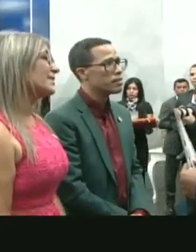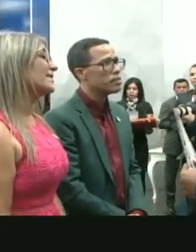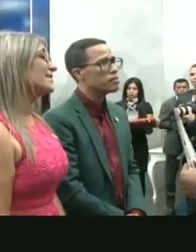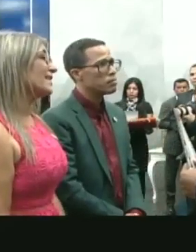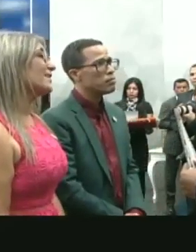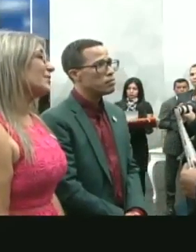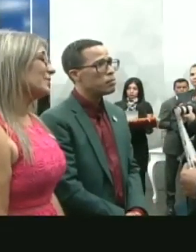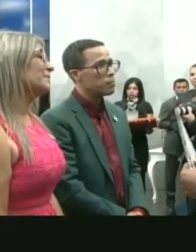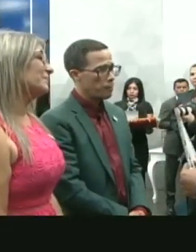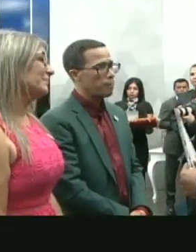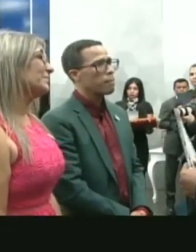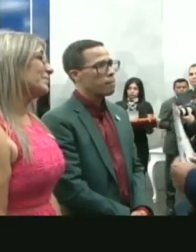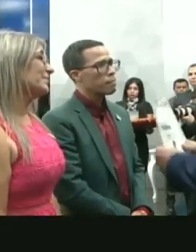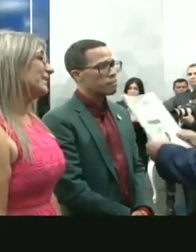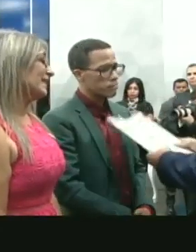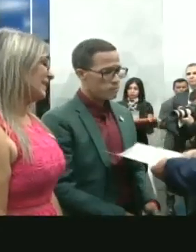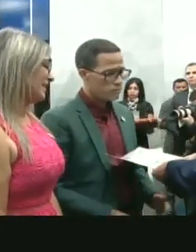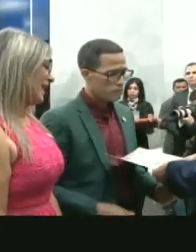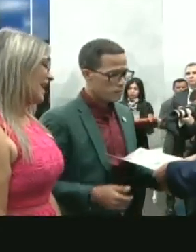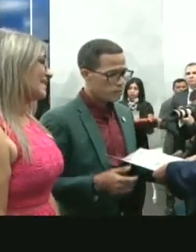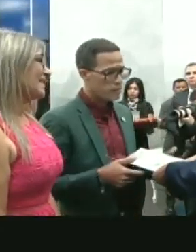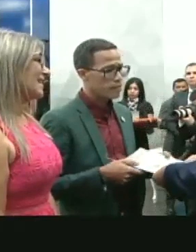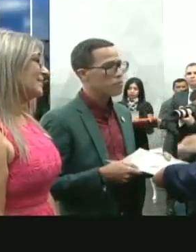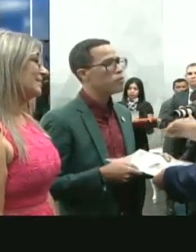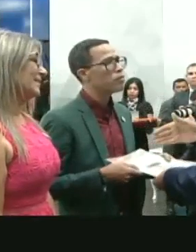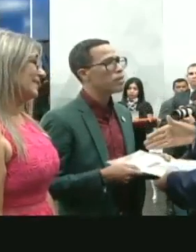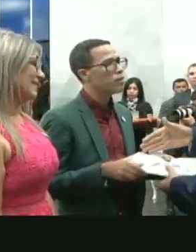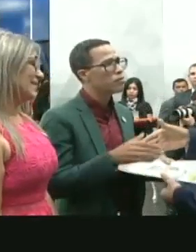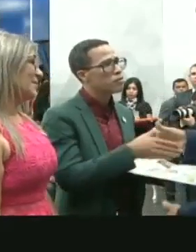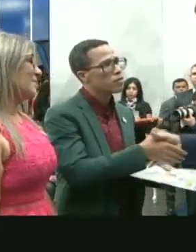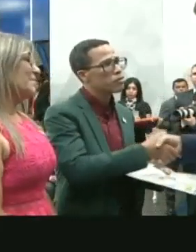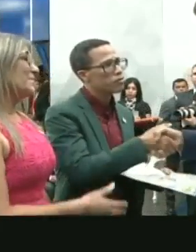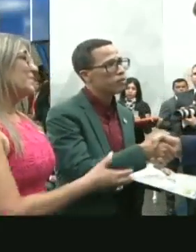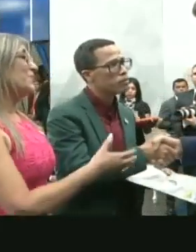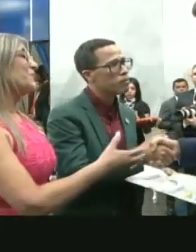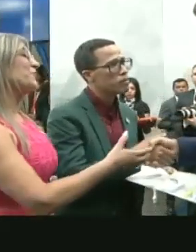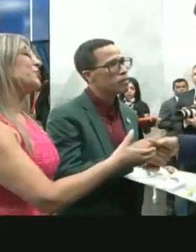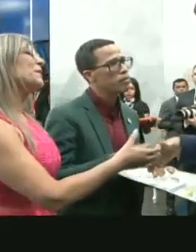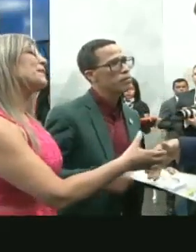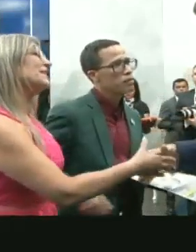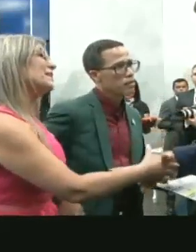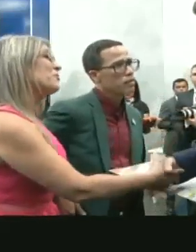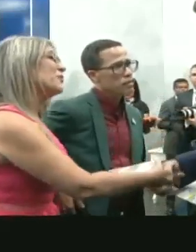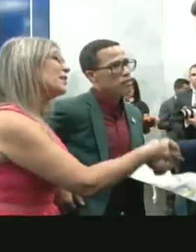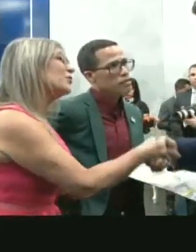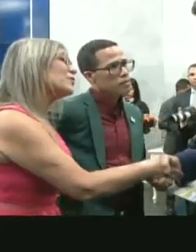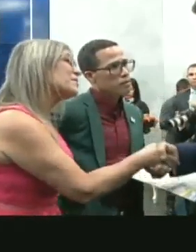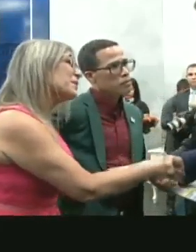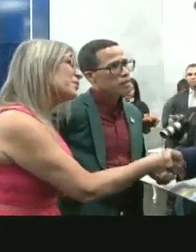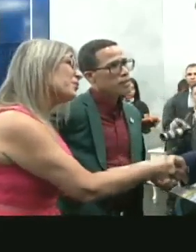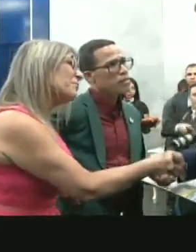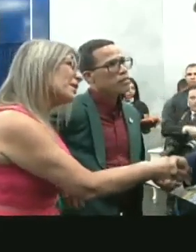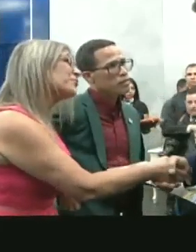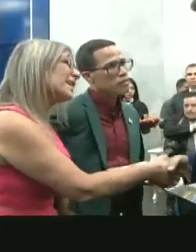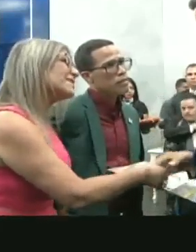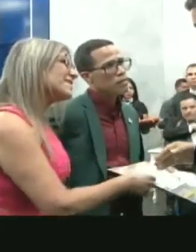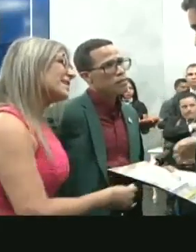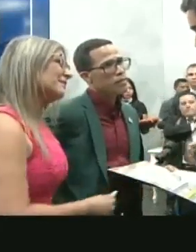del Premio Nacional de Artes Plásticas en el año 2008, otorgado además por el Ministerio del Poder Popular para la